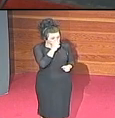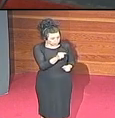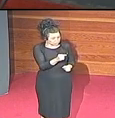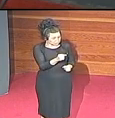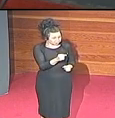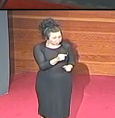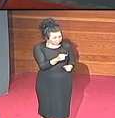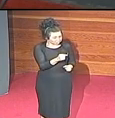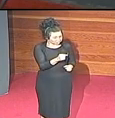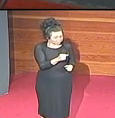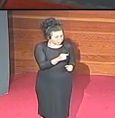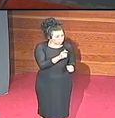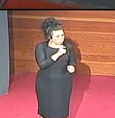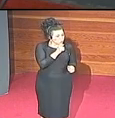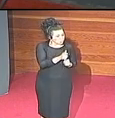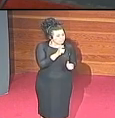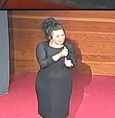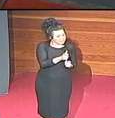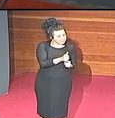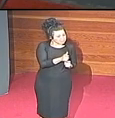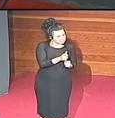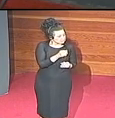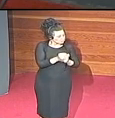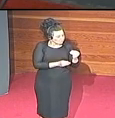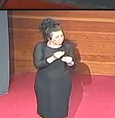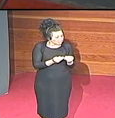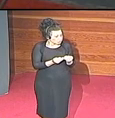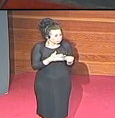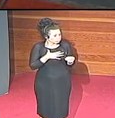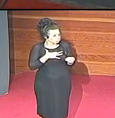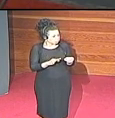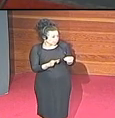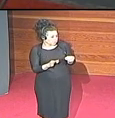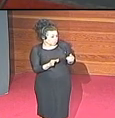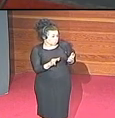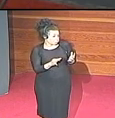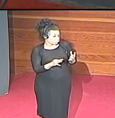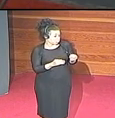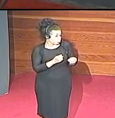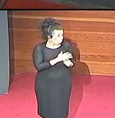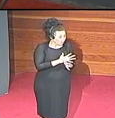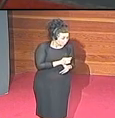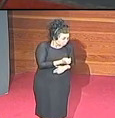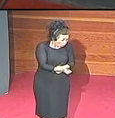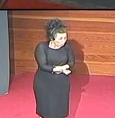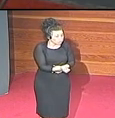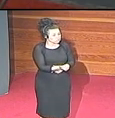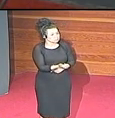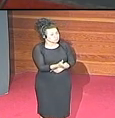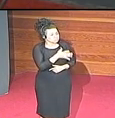hacer malabarismos con las palabras y los hechos, unos malabarismos en los que el principio de